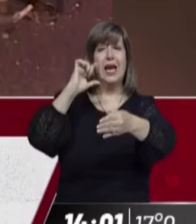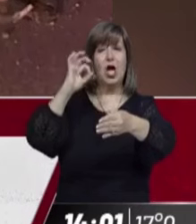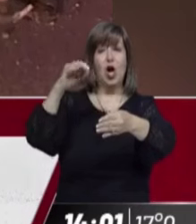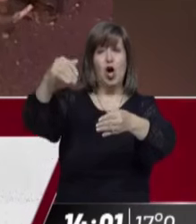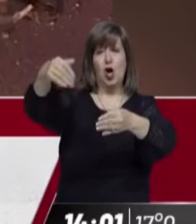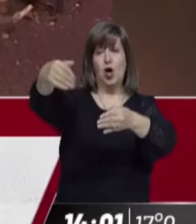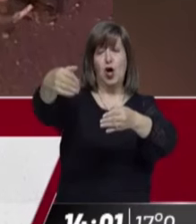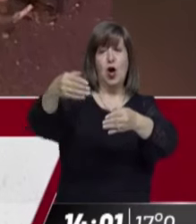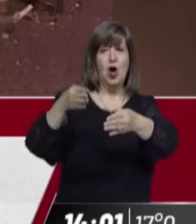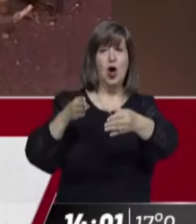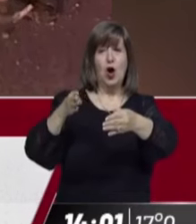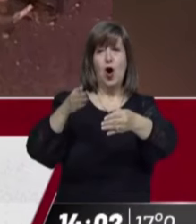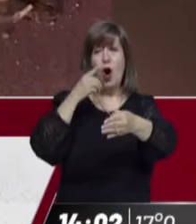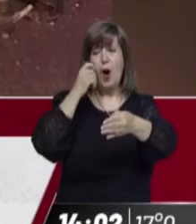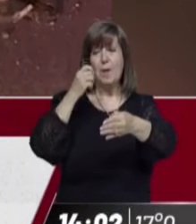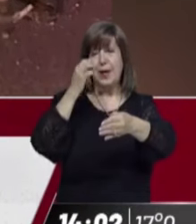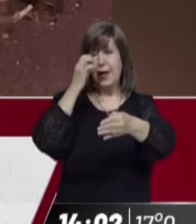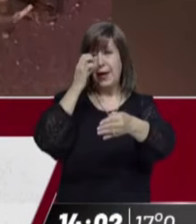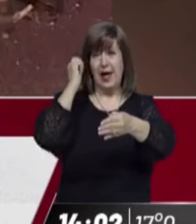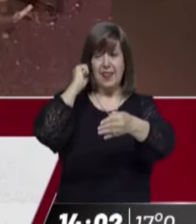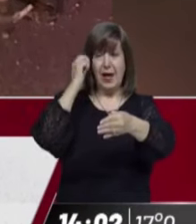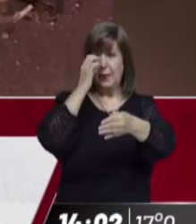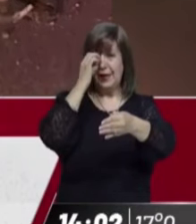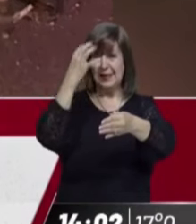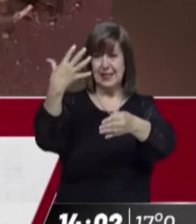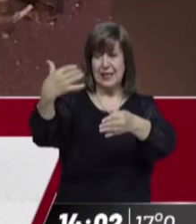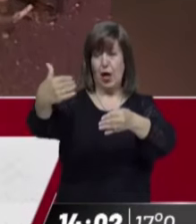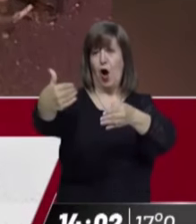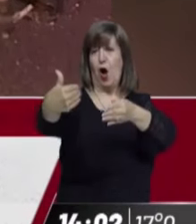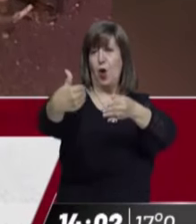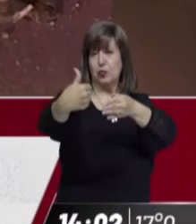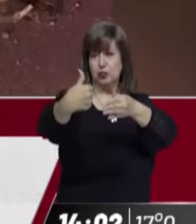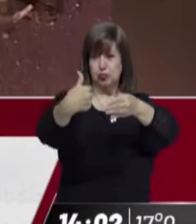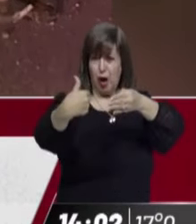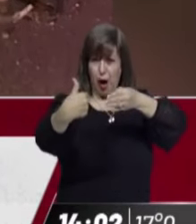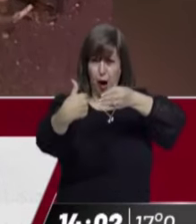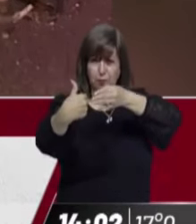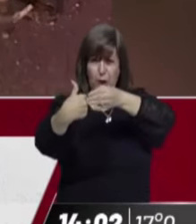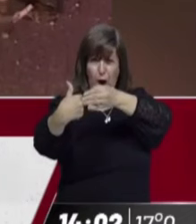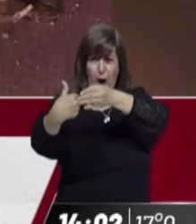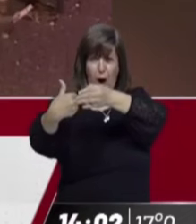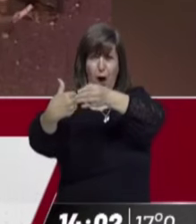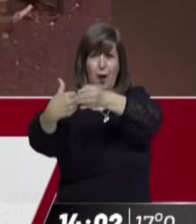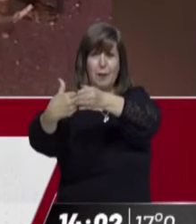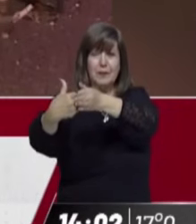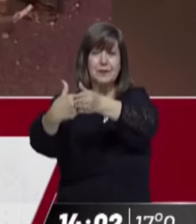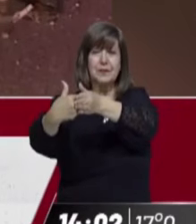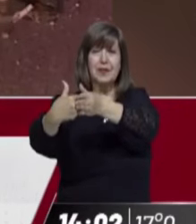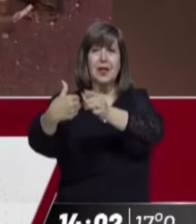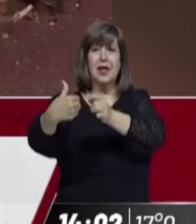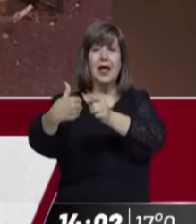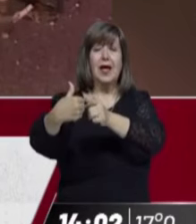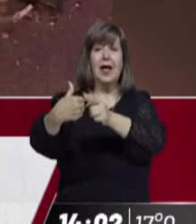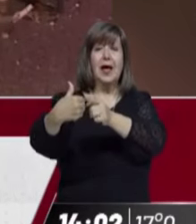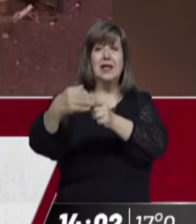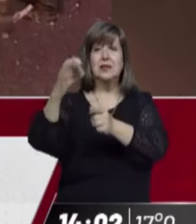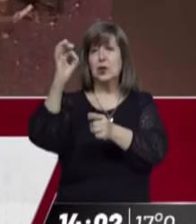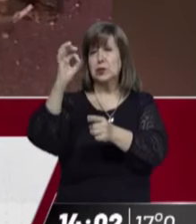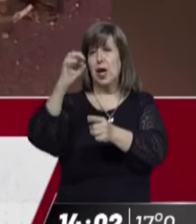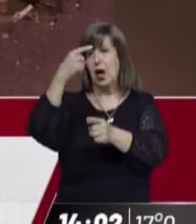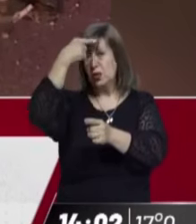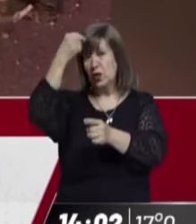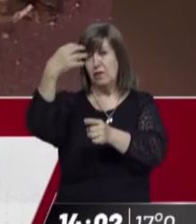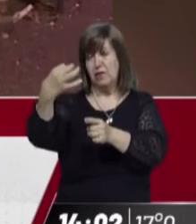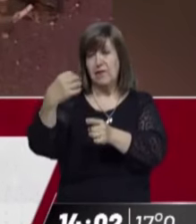conducido por un hombre de 25 años que viajaba con destino a la provincia de San Luis, a quien el dosaje en sangre le arrojó